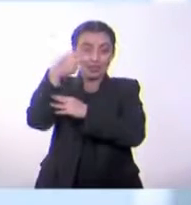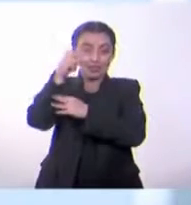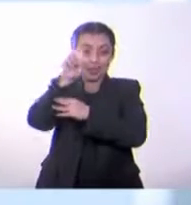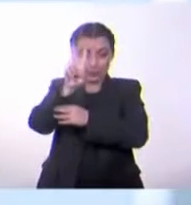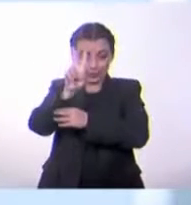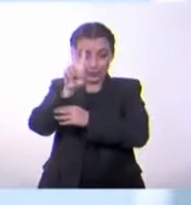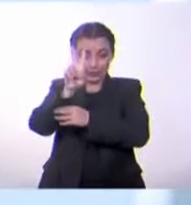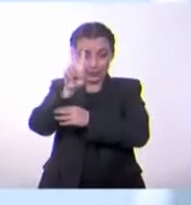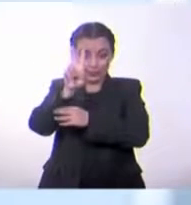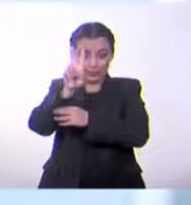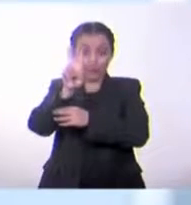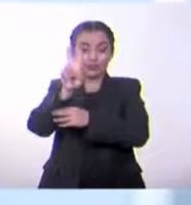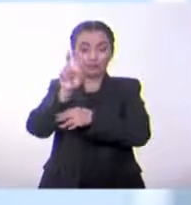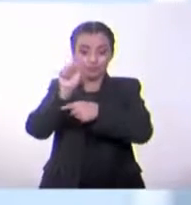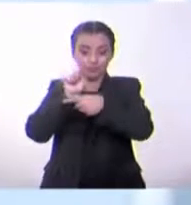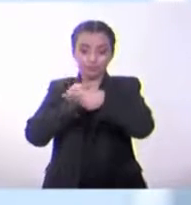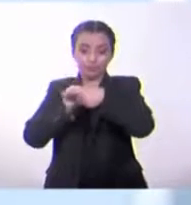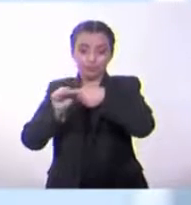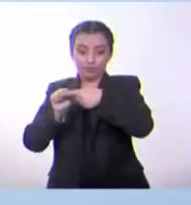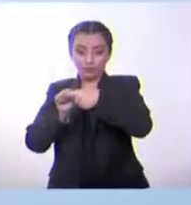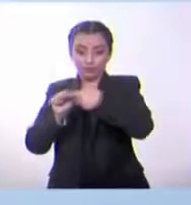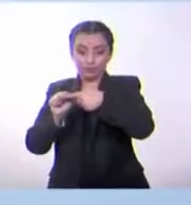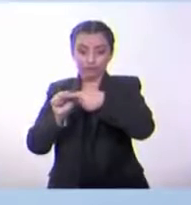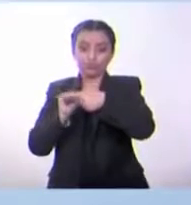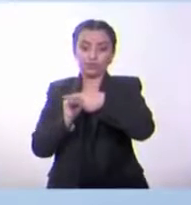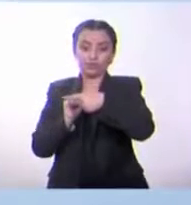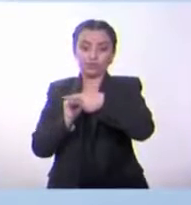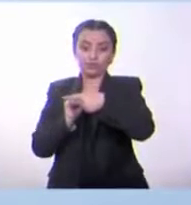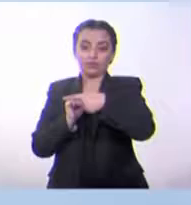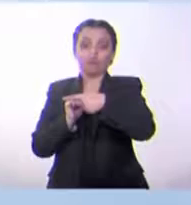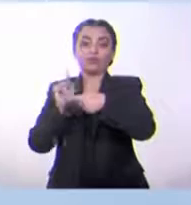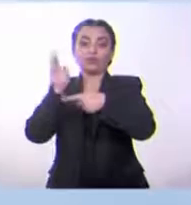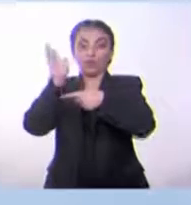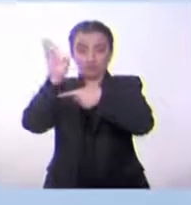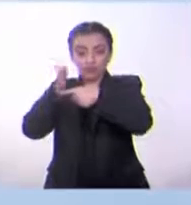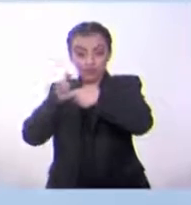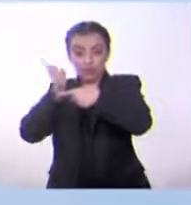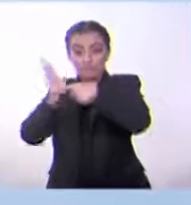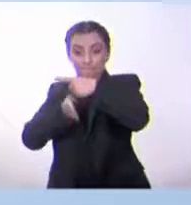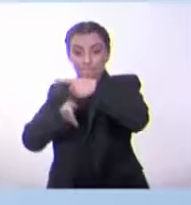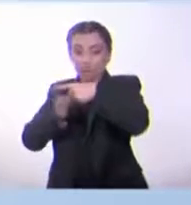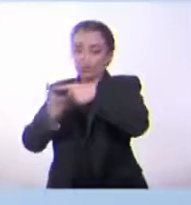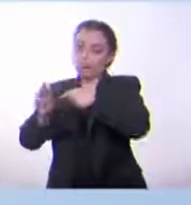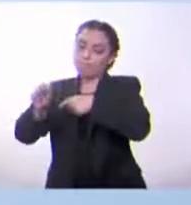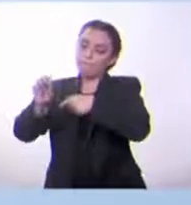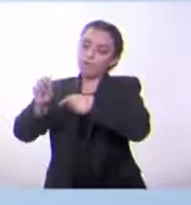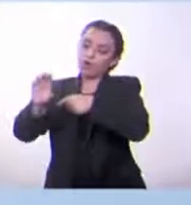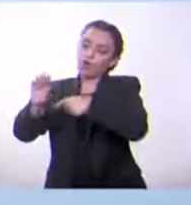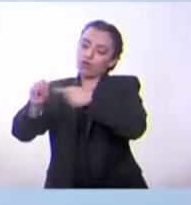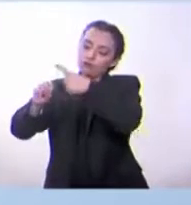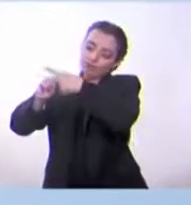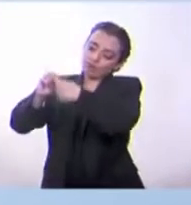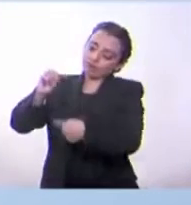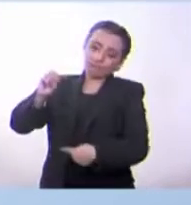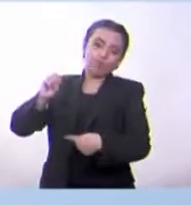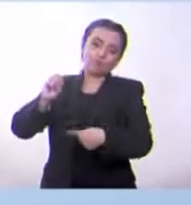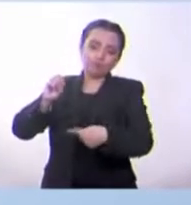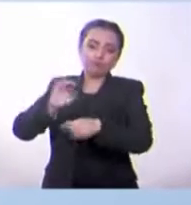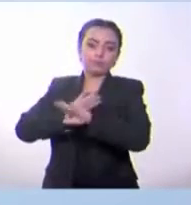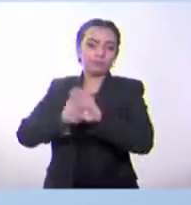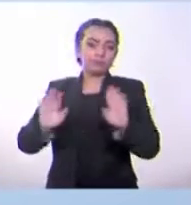en equivalentes sobre mol, porque así eliminamos los moles y el peso